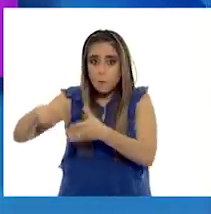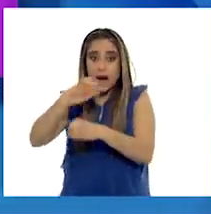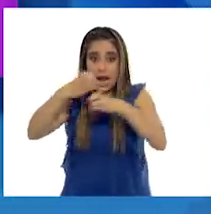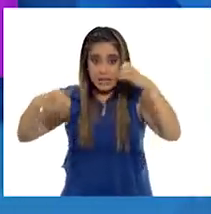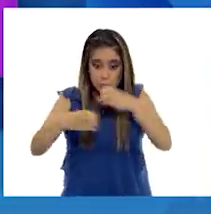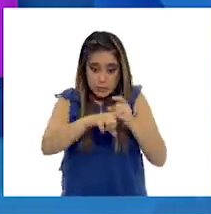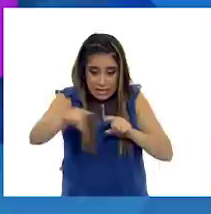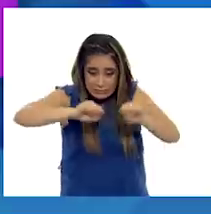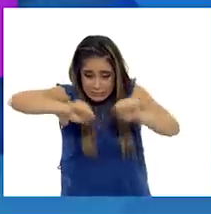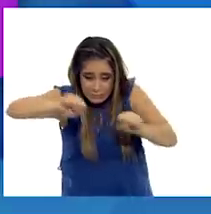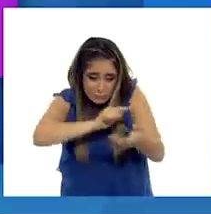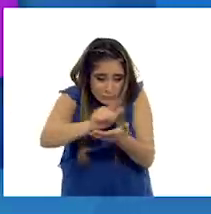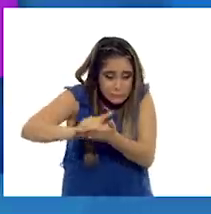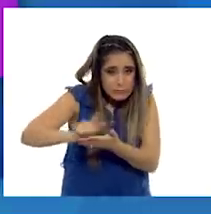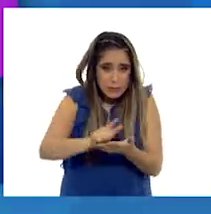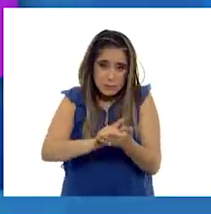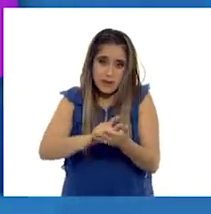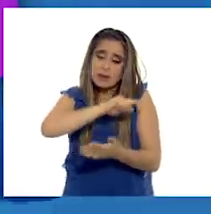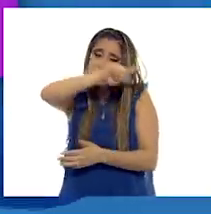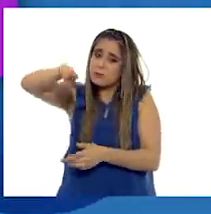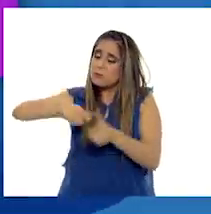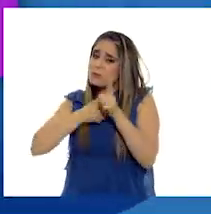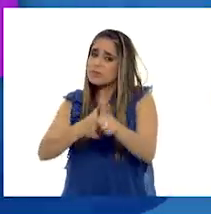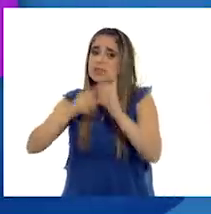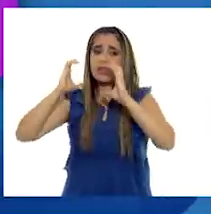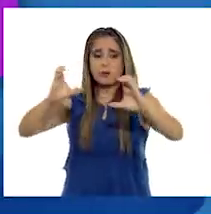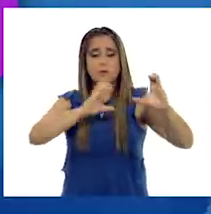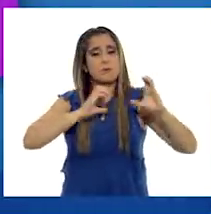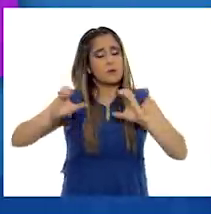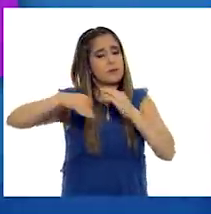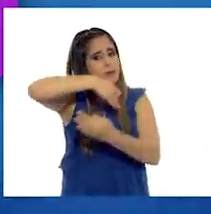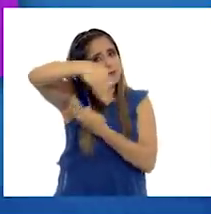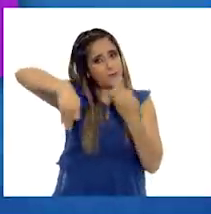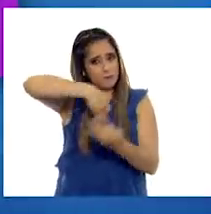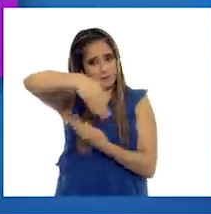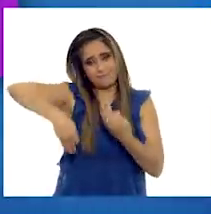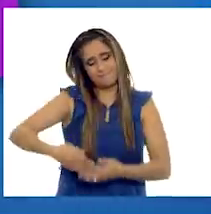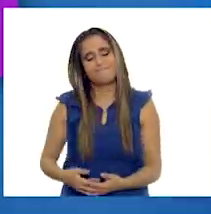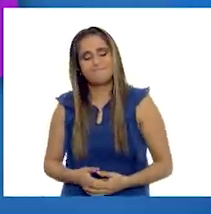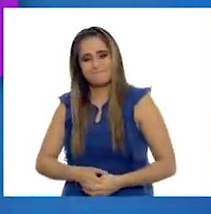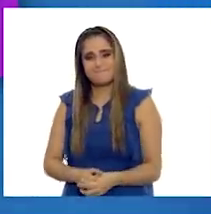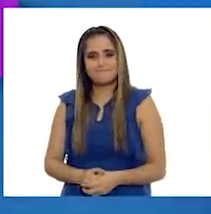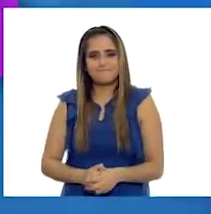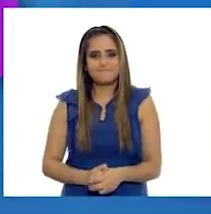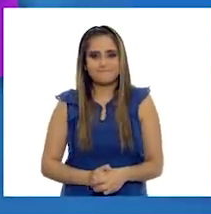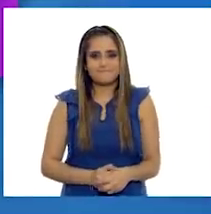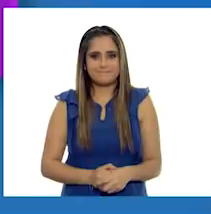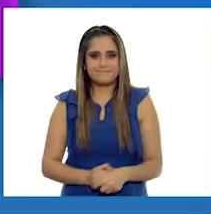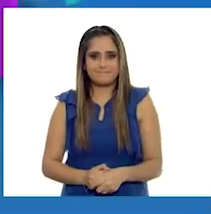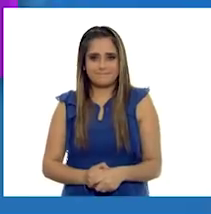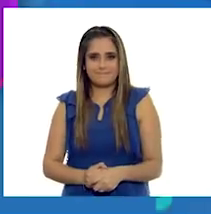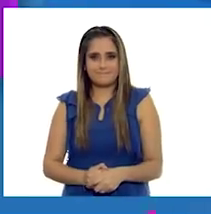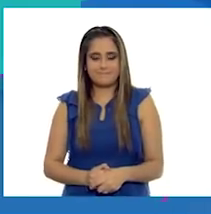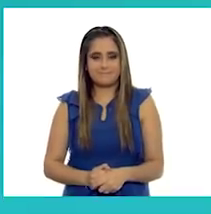Sigamos luchando juntos contra este virus, cuidándonos los unos a los otros.